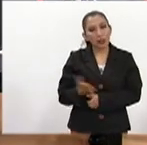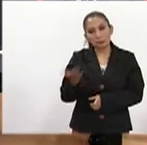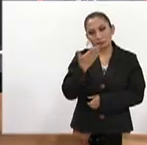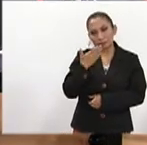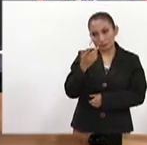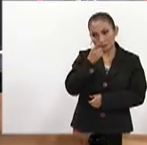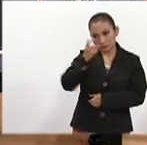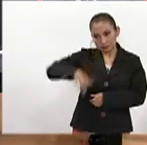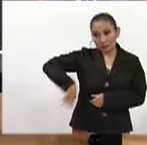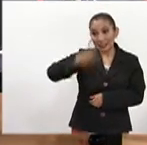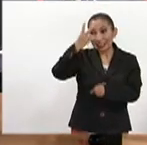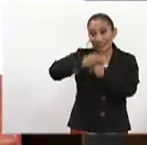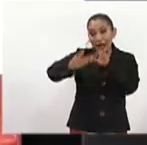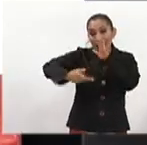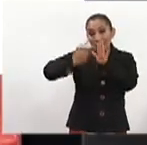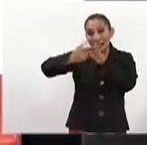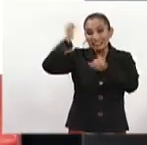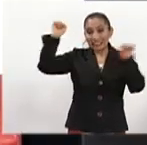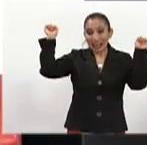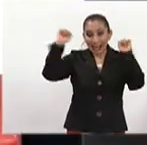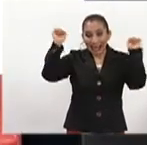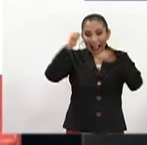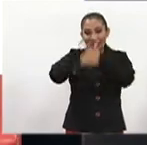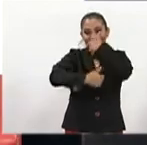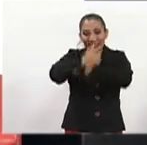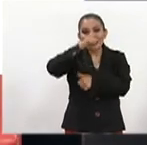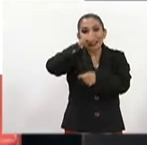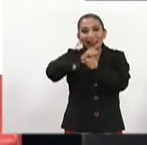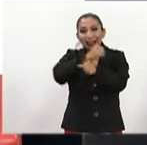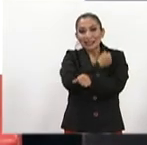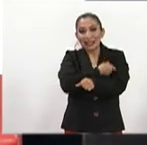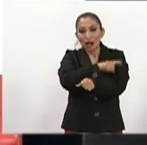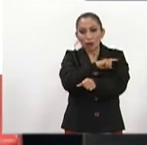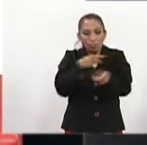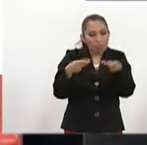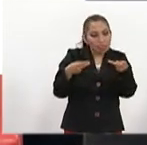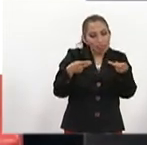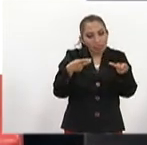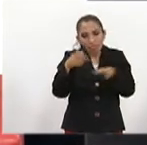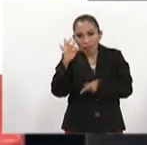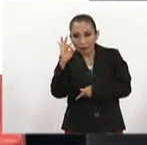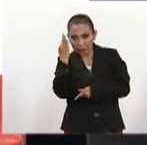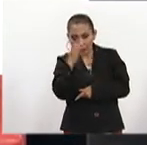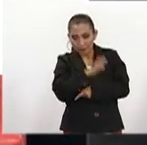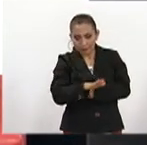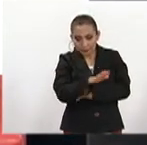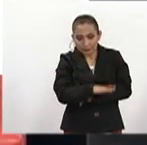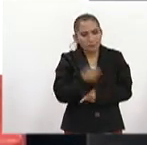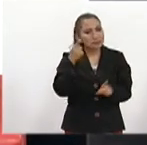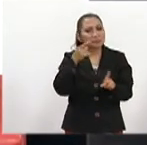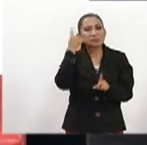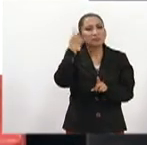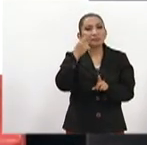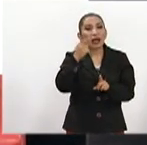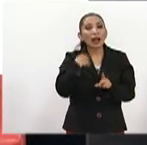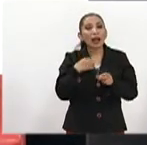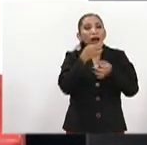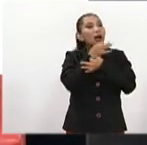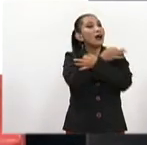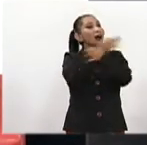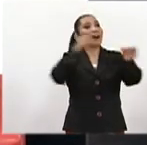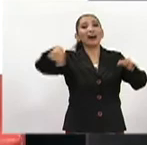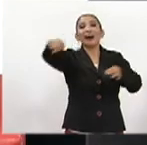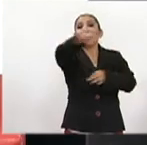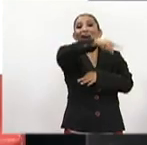bien lo dices, ya es la tercera edición de esta carrera que organiza la Secretaría de Salud Federal. Y bueno, pues tiene el objetivo de transmitir el mensaje